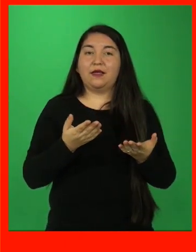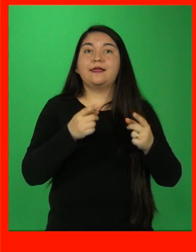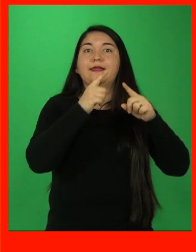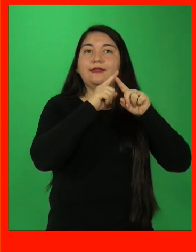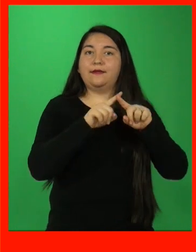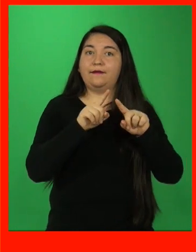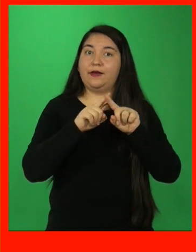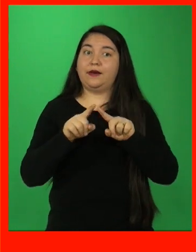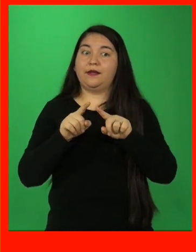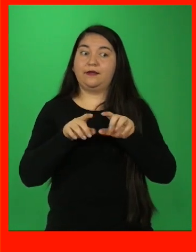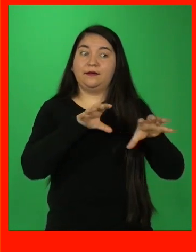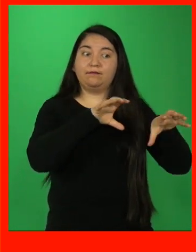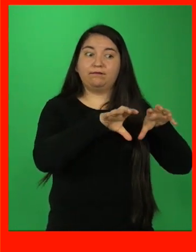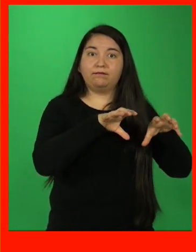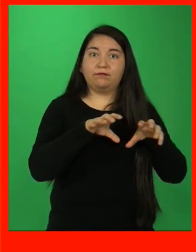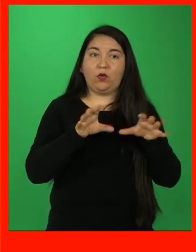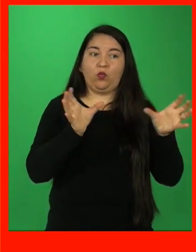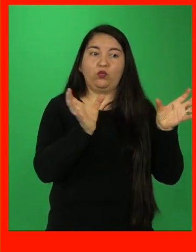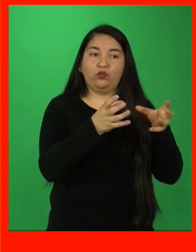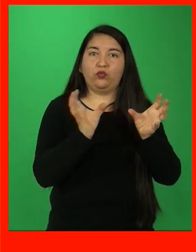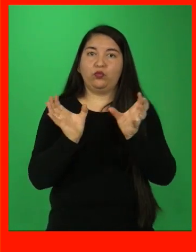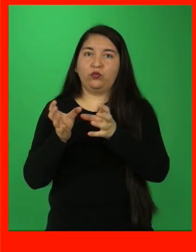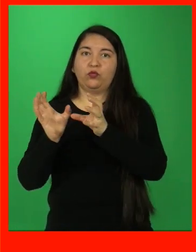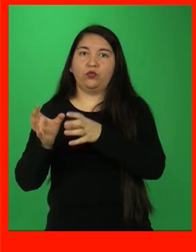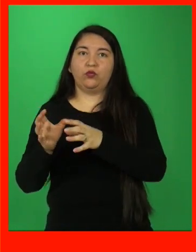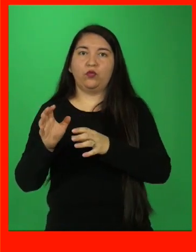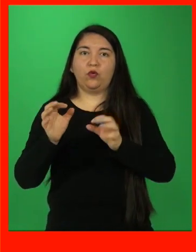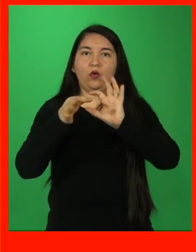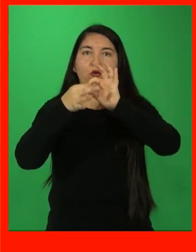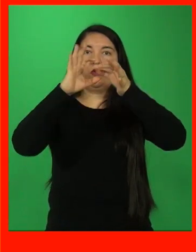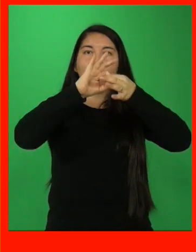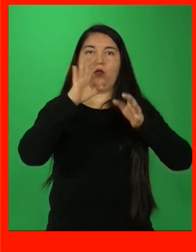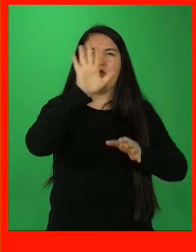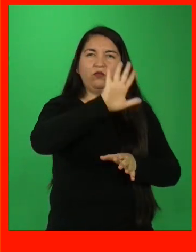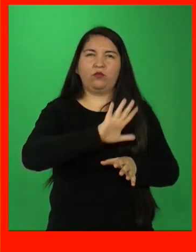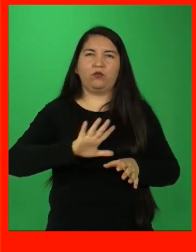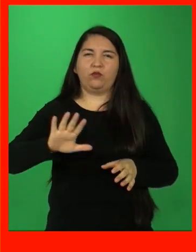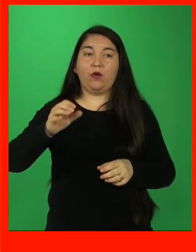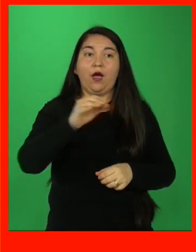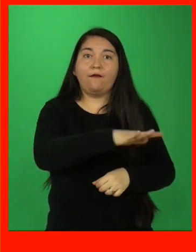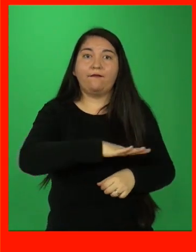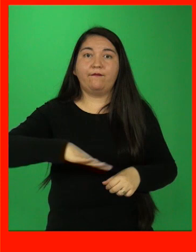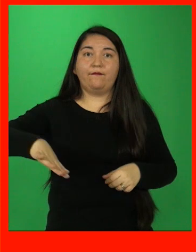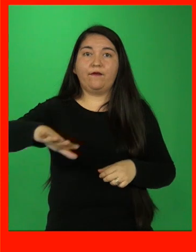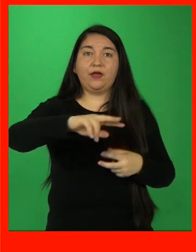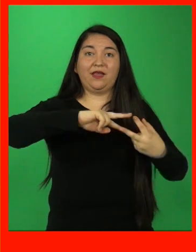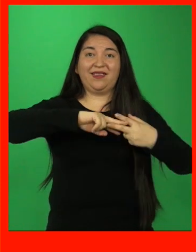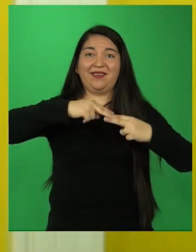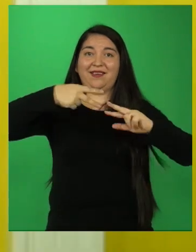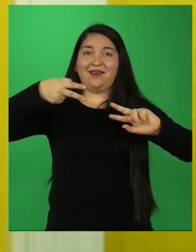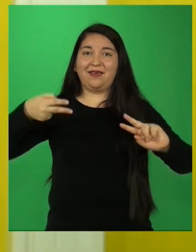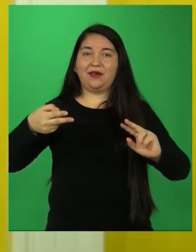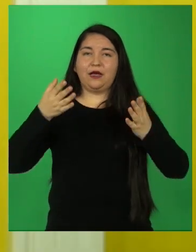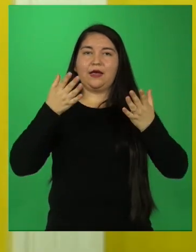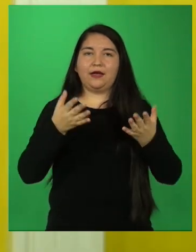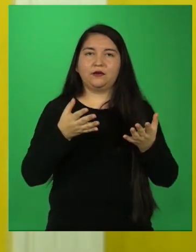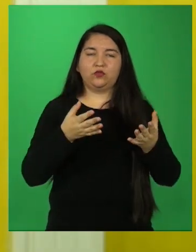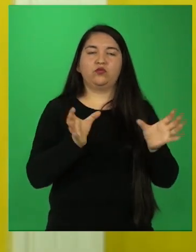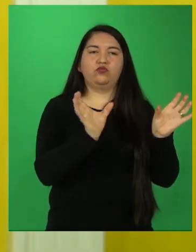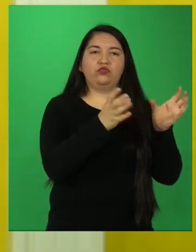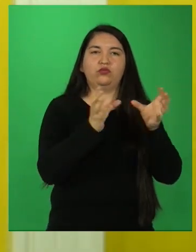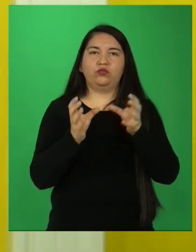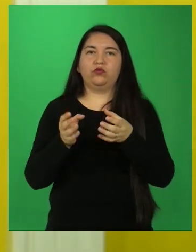Diferentes organismos que existen en el ecosistema, ambientes, genes, todo eso es la